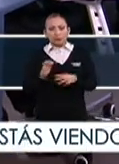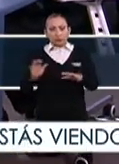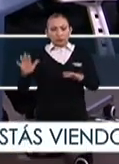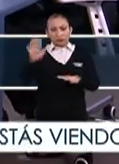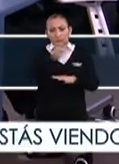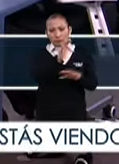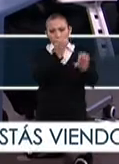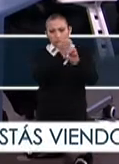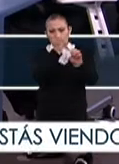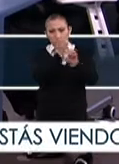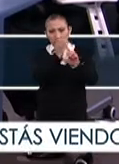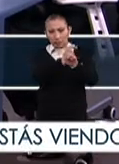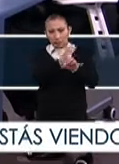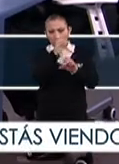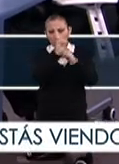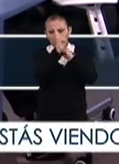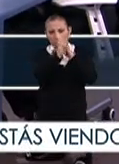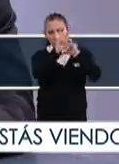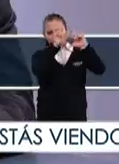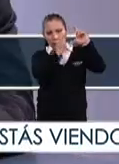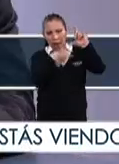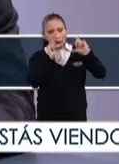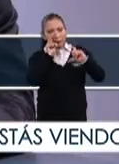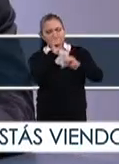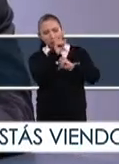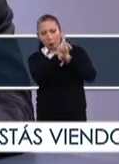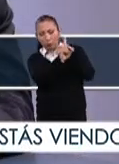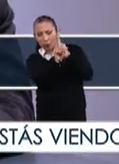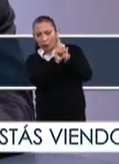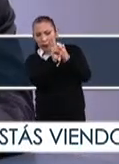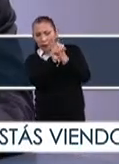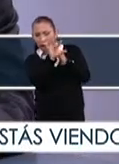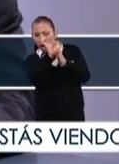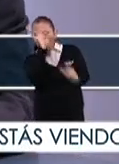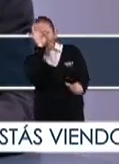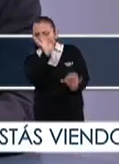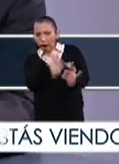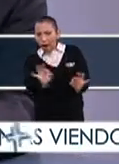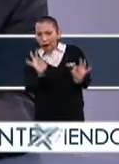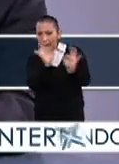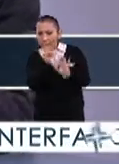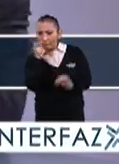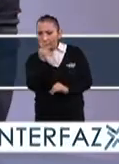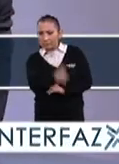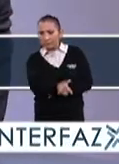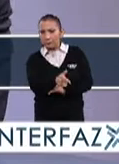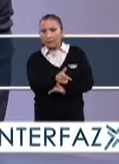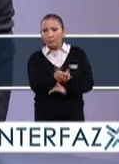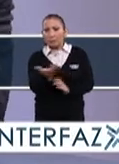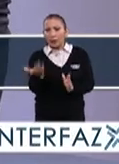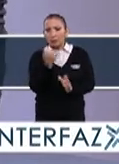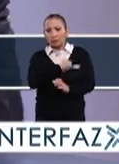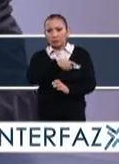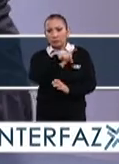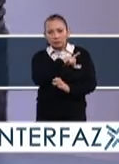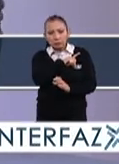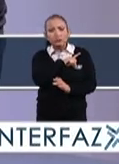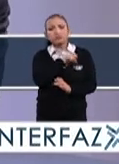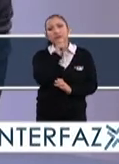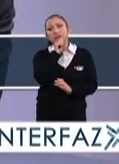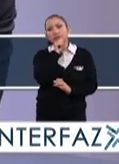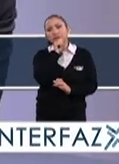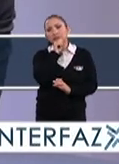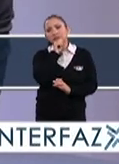nivel Estado, a nivel país, tú comentabas un problema importante. Yo creo que primero lo pondríamos como a nivel salud, después también,